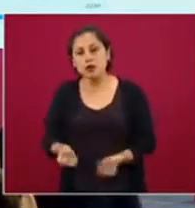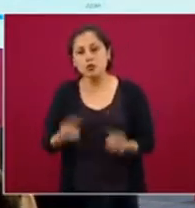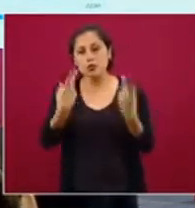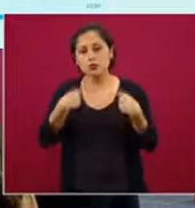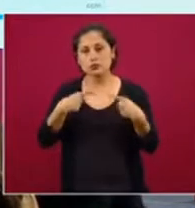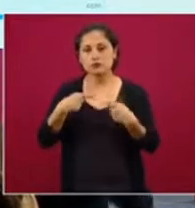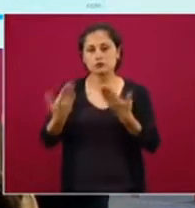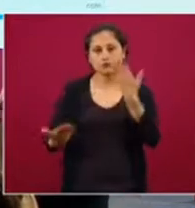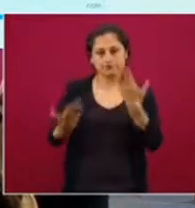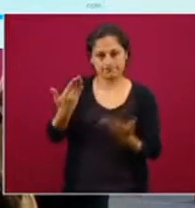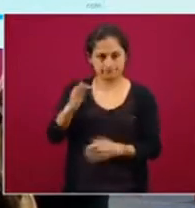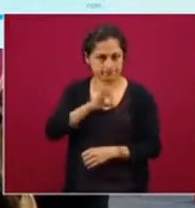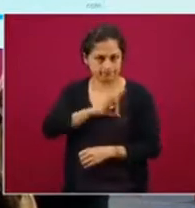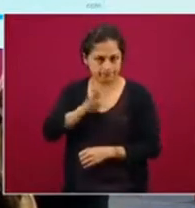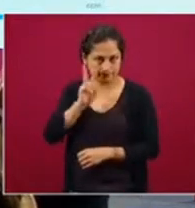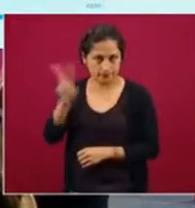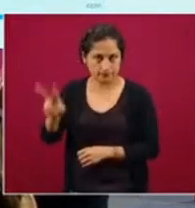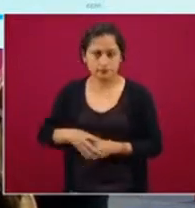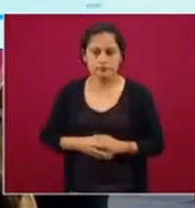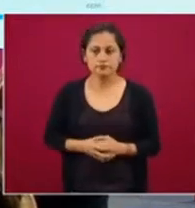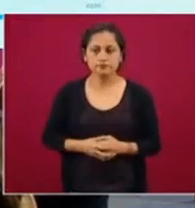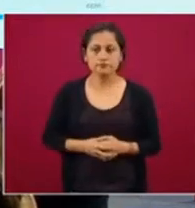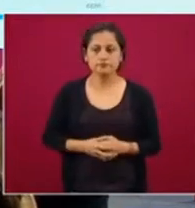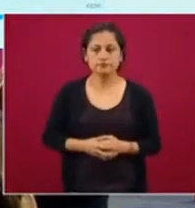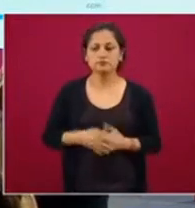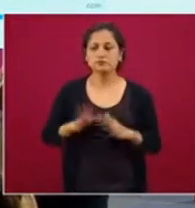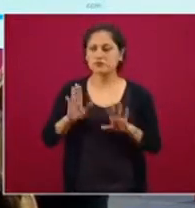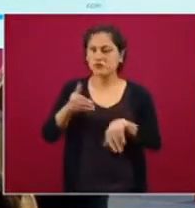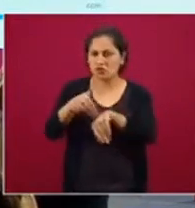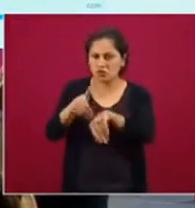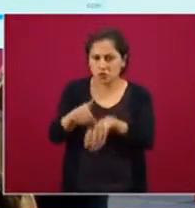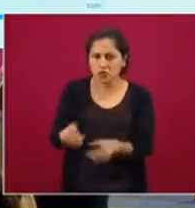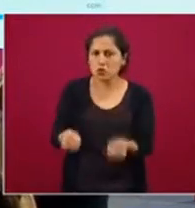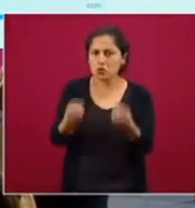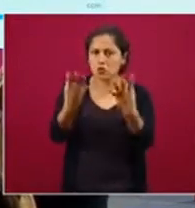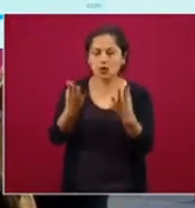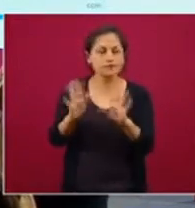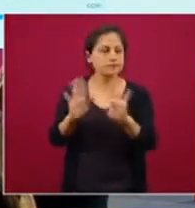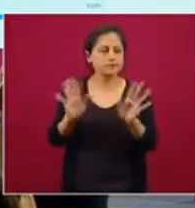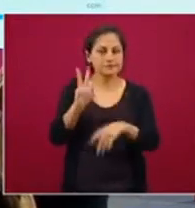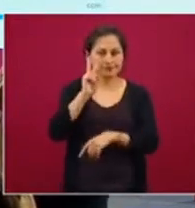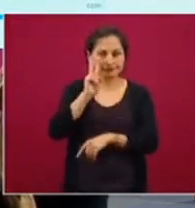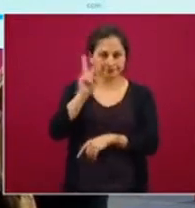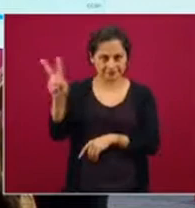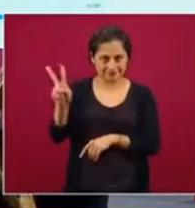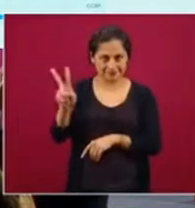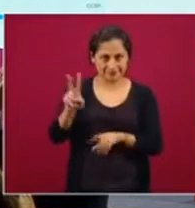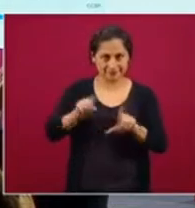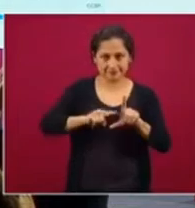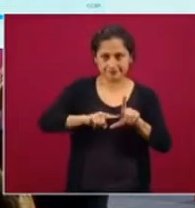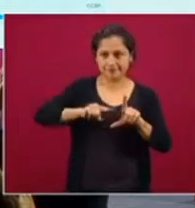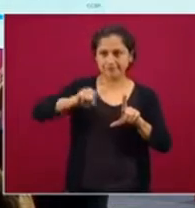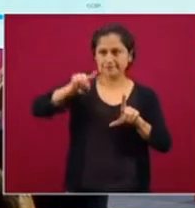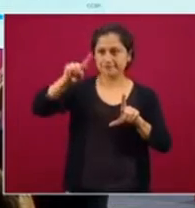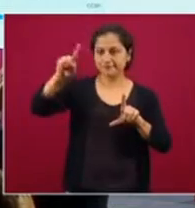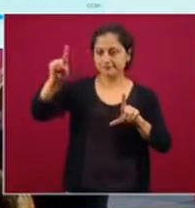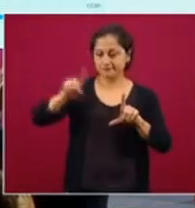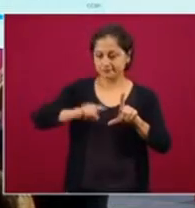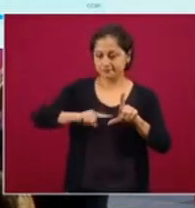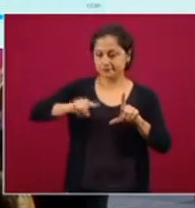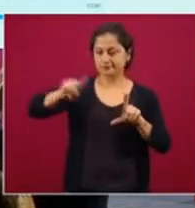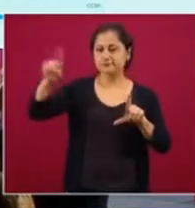es también, más allá de los números absolutos, la inclinación de la curva es esta para todos estos